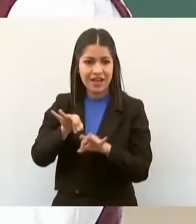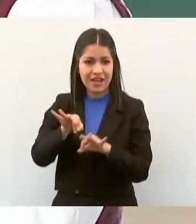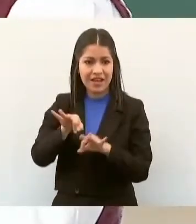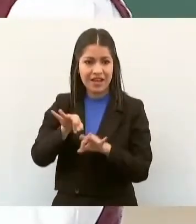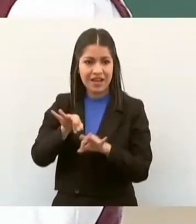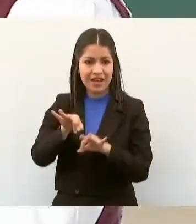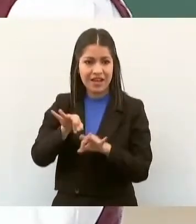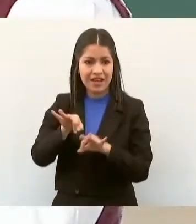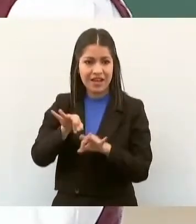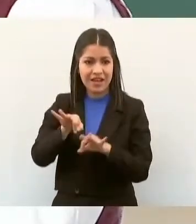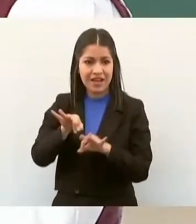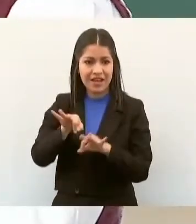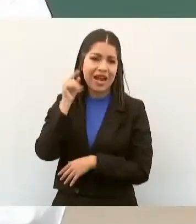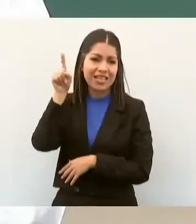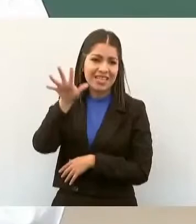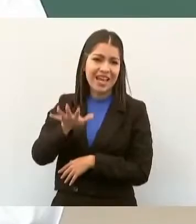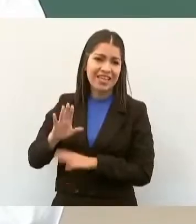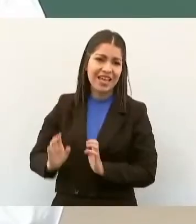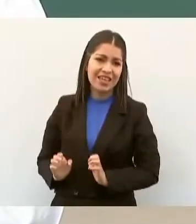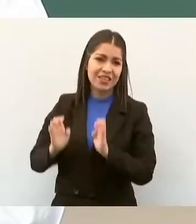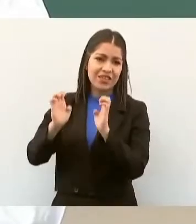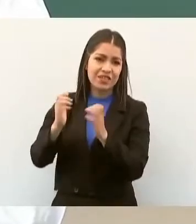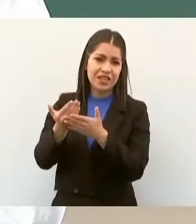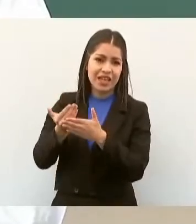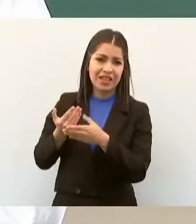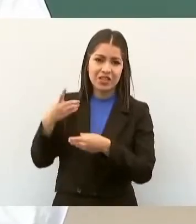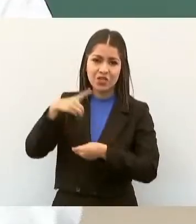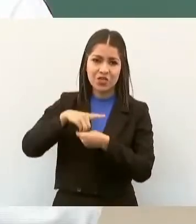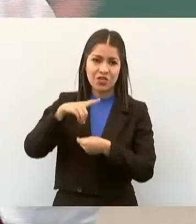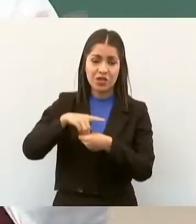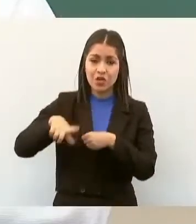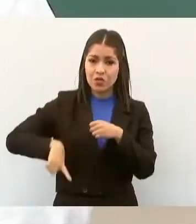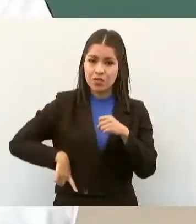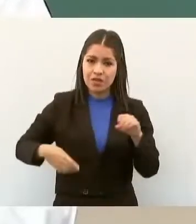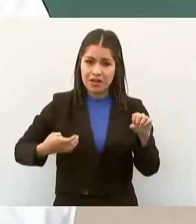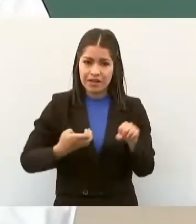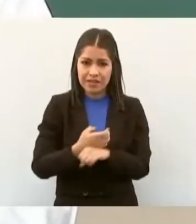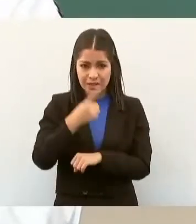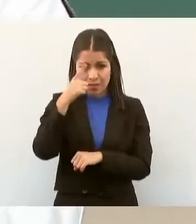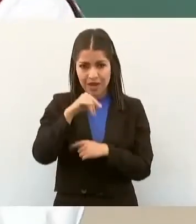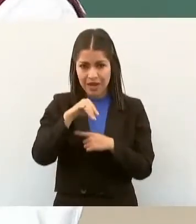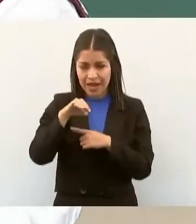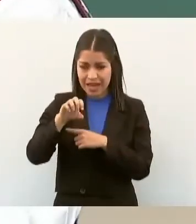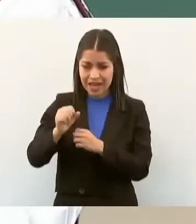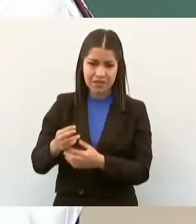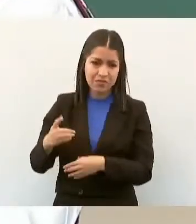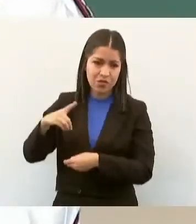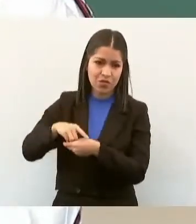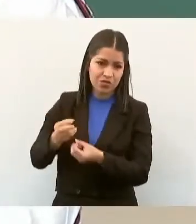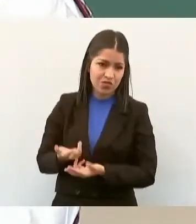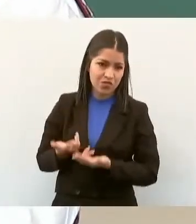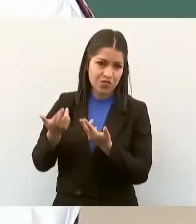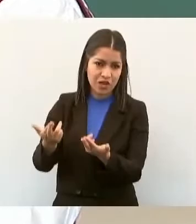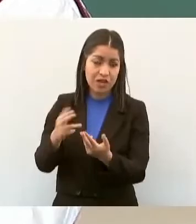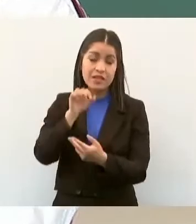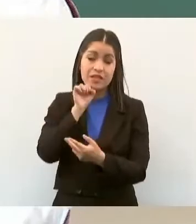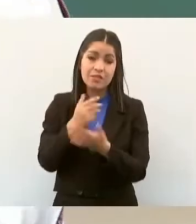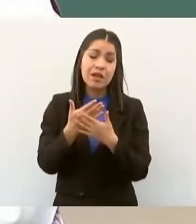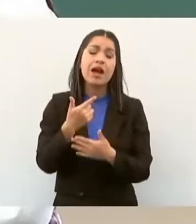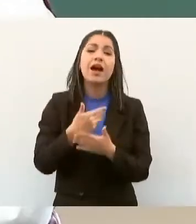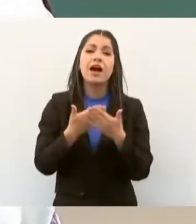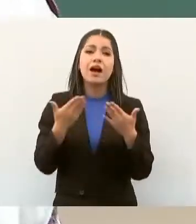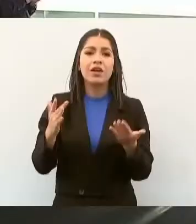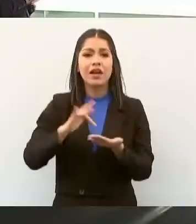el edificio que se le fue donado por parte del gobierno del estado al Seguro Social. Muchas gracias, Zoé, a ti y a todo tu